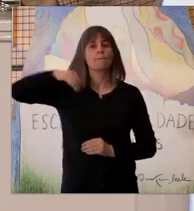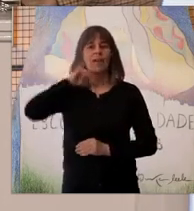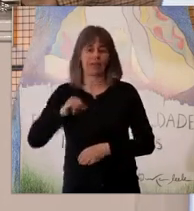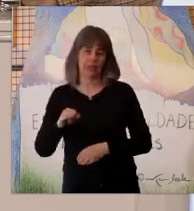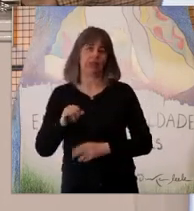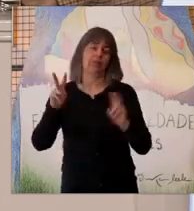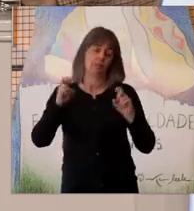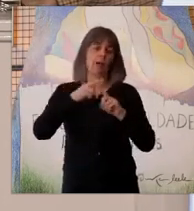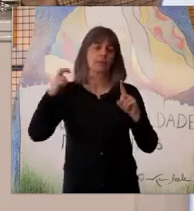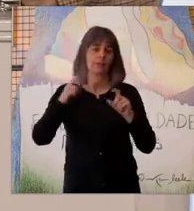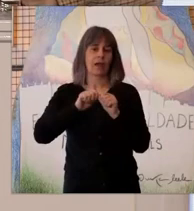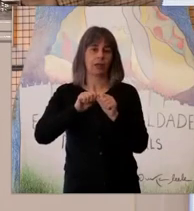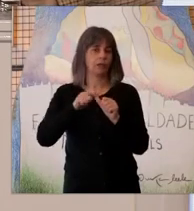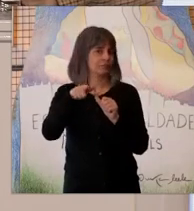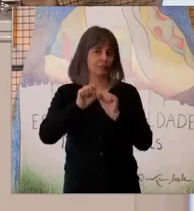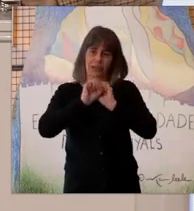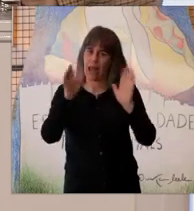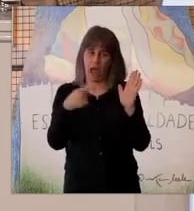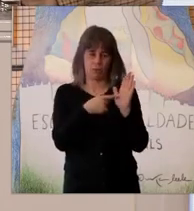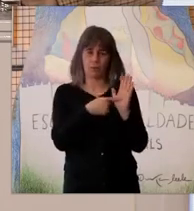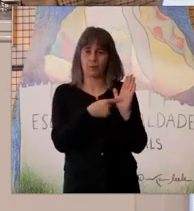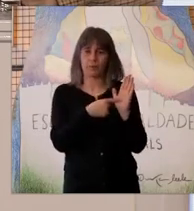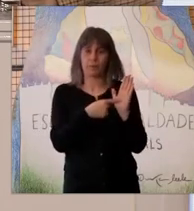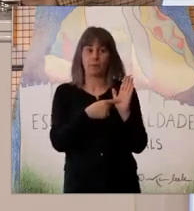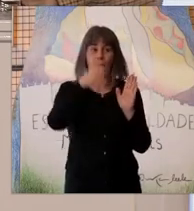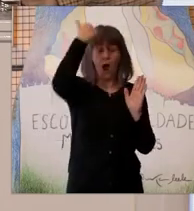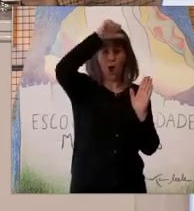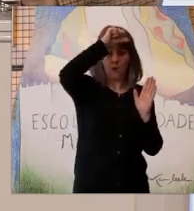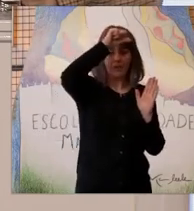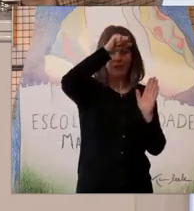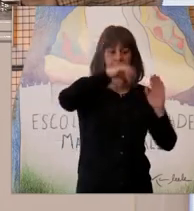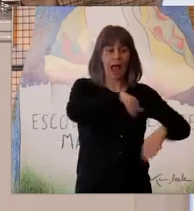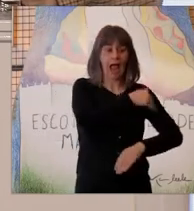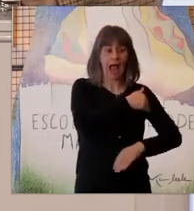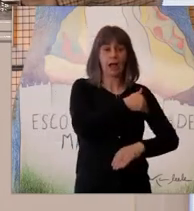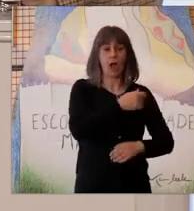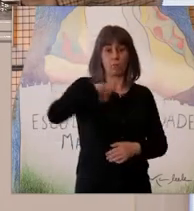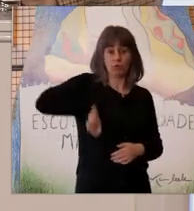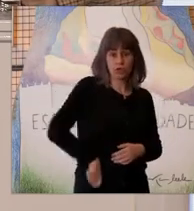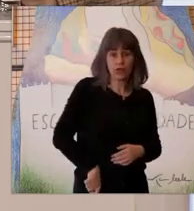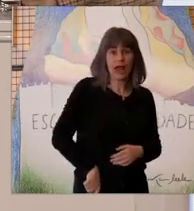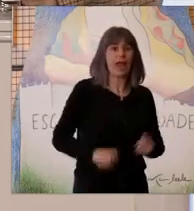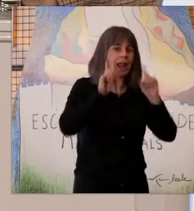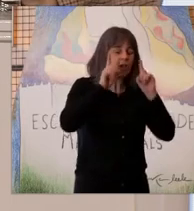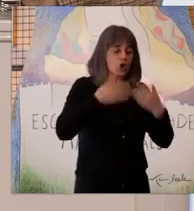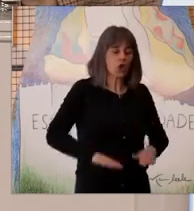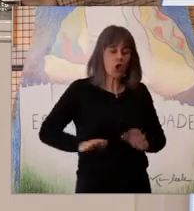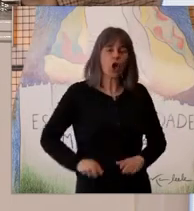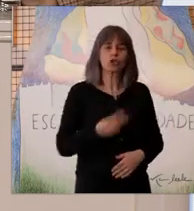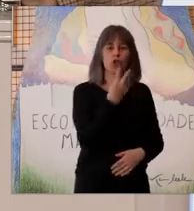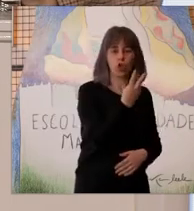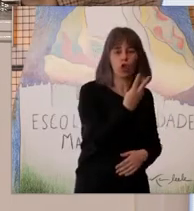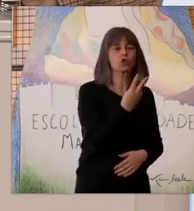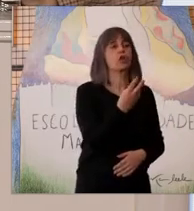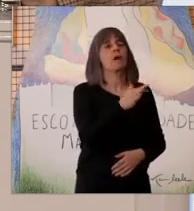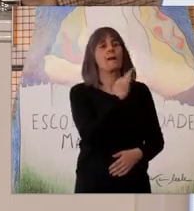Los hombres tienen más poder en sus carreras profesionales cuando tienen dos hijos y entre los 35 creo que era